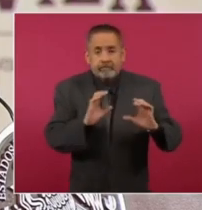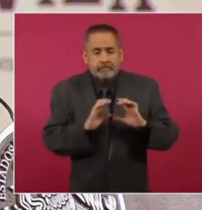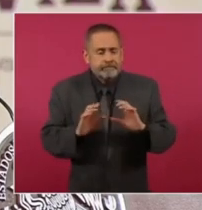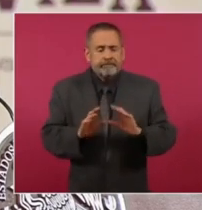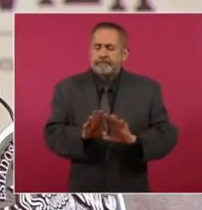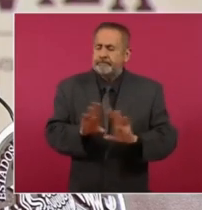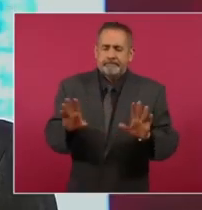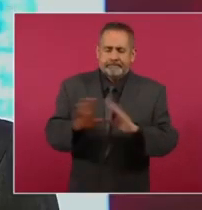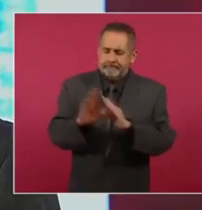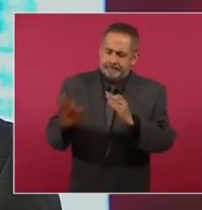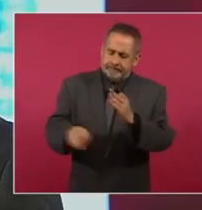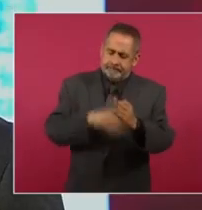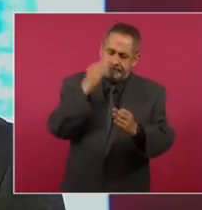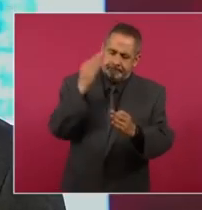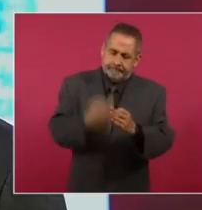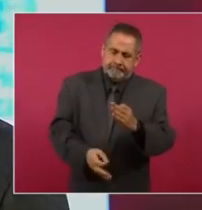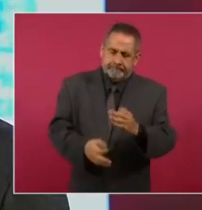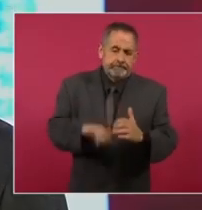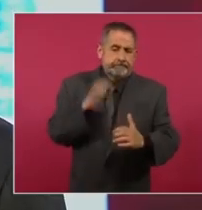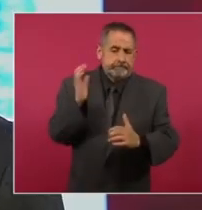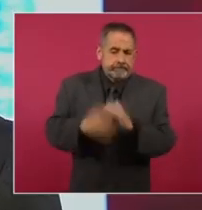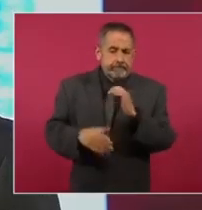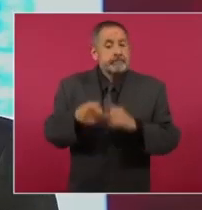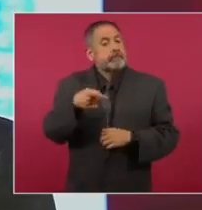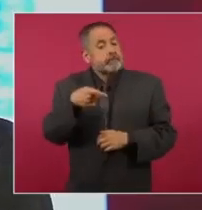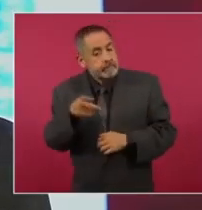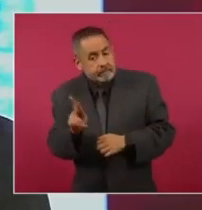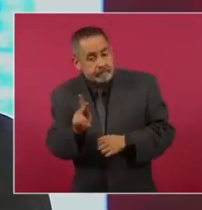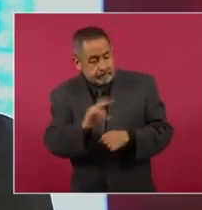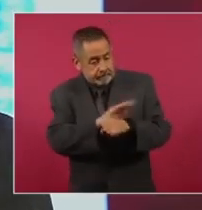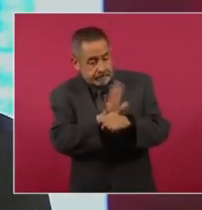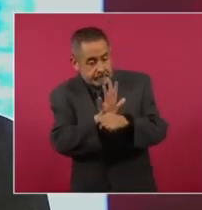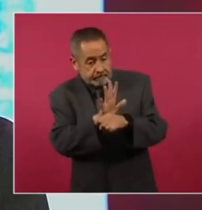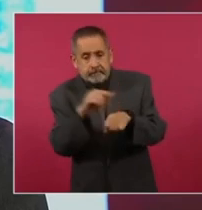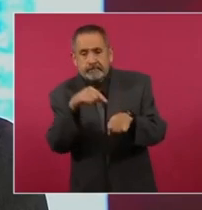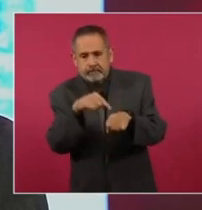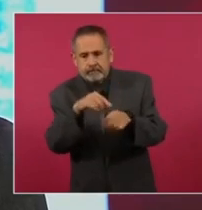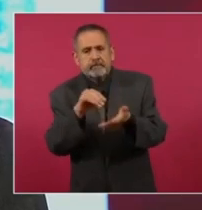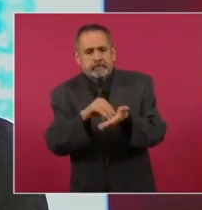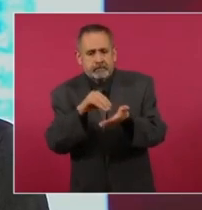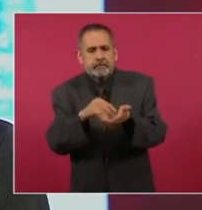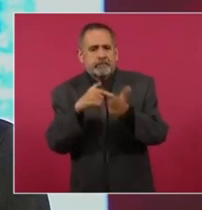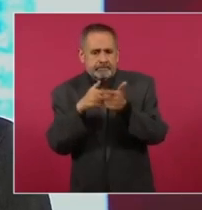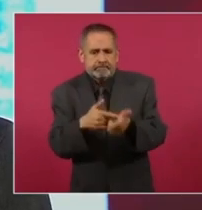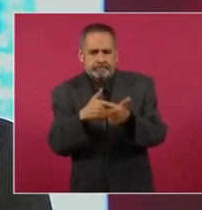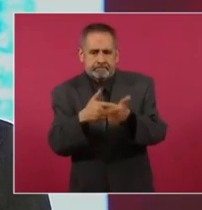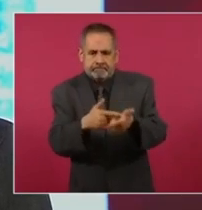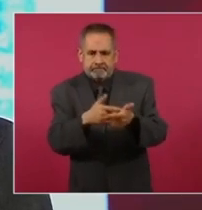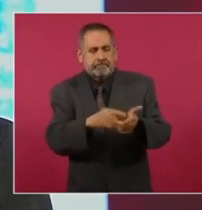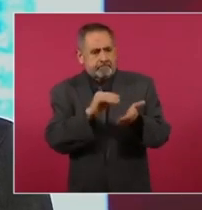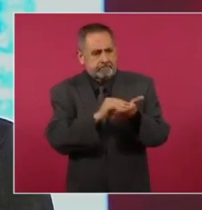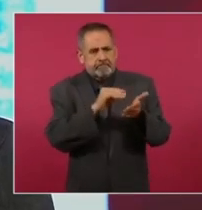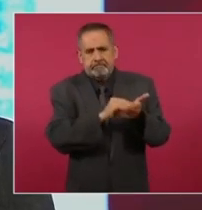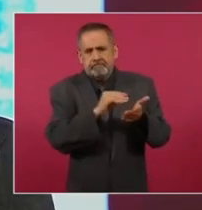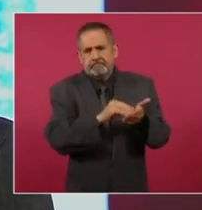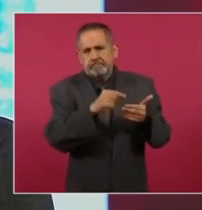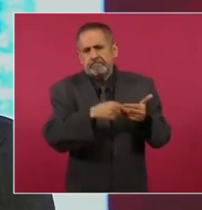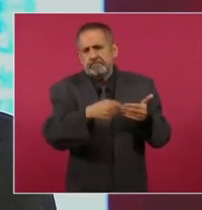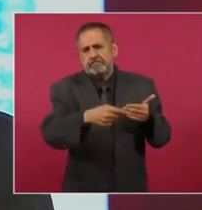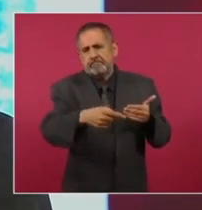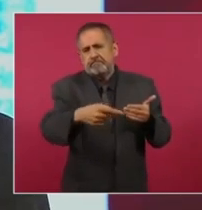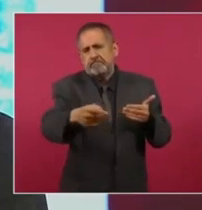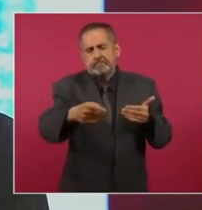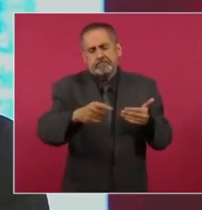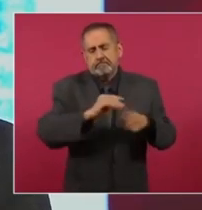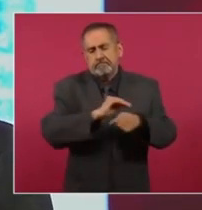emergencia de salud pública de interés internacional, pero que desde luego la existencia de COVID-19 como una enfermedad de carácter epidémico o